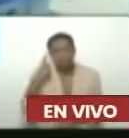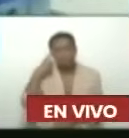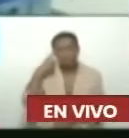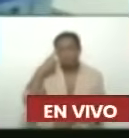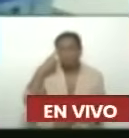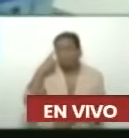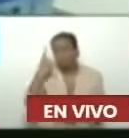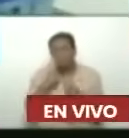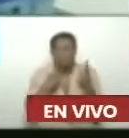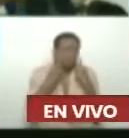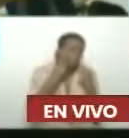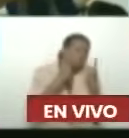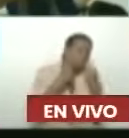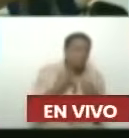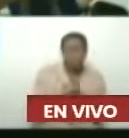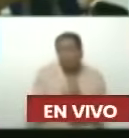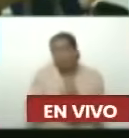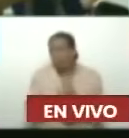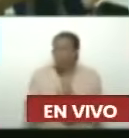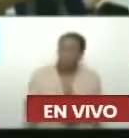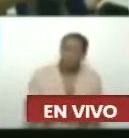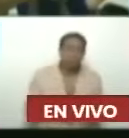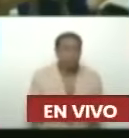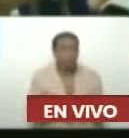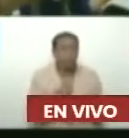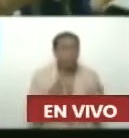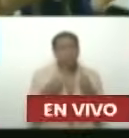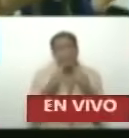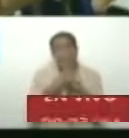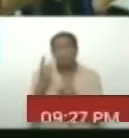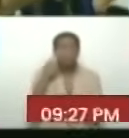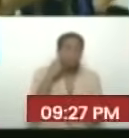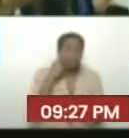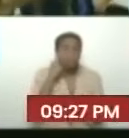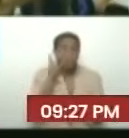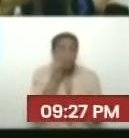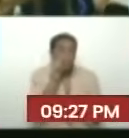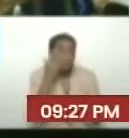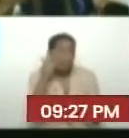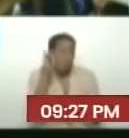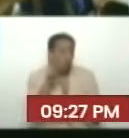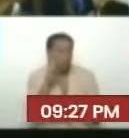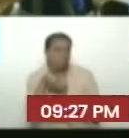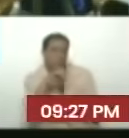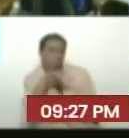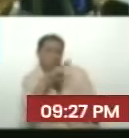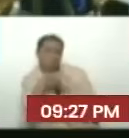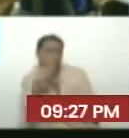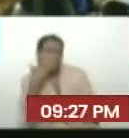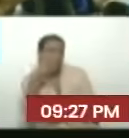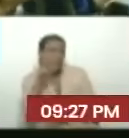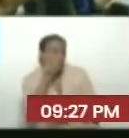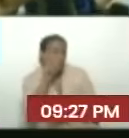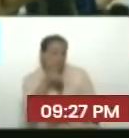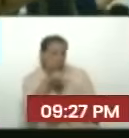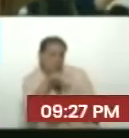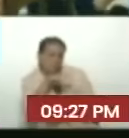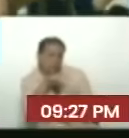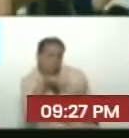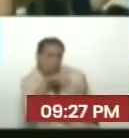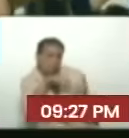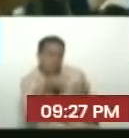momento me puse súper triste, así. Nos fuimos a la casa. Mi papá, yo imagino que se habrá dado cuenta de esto. Entonces